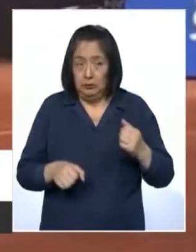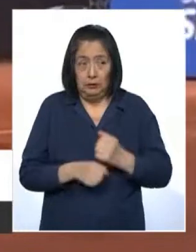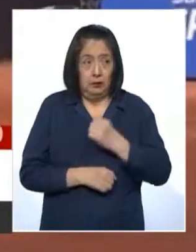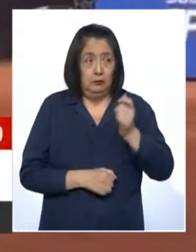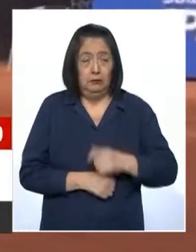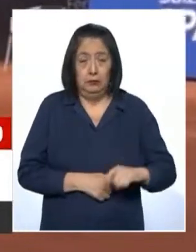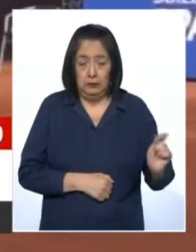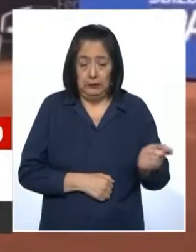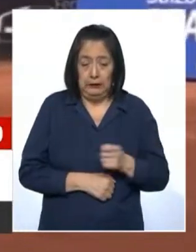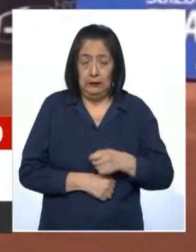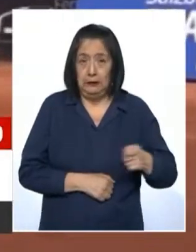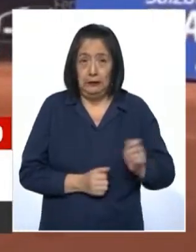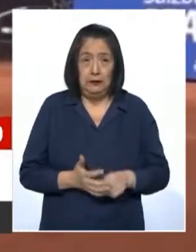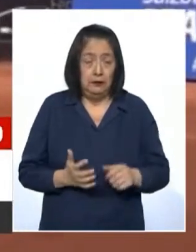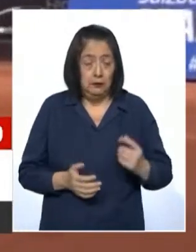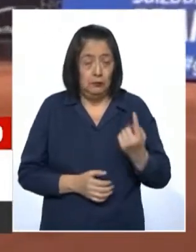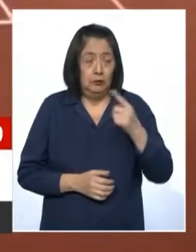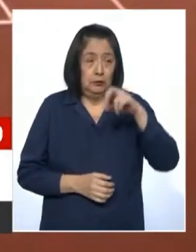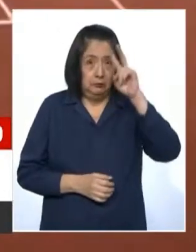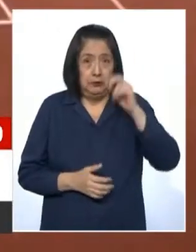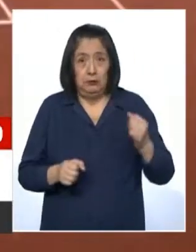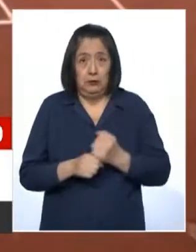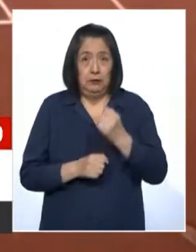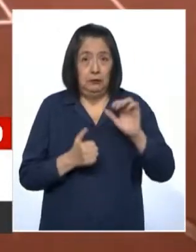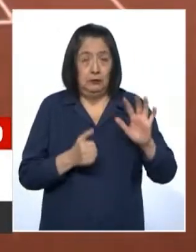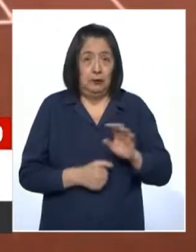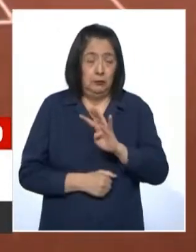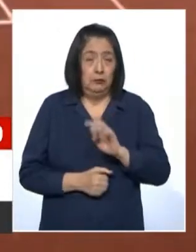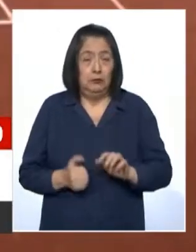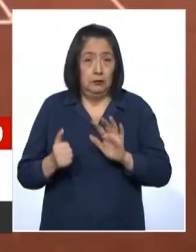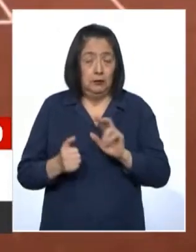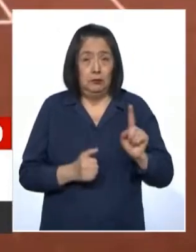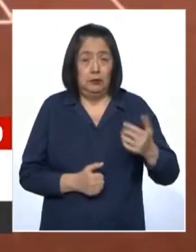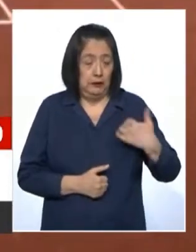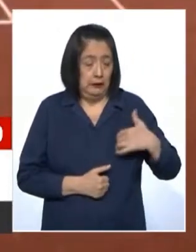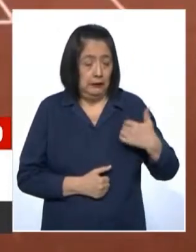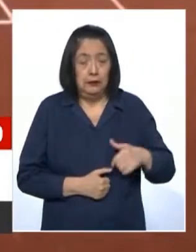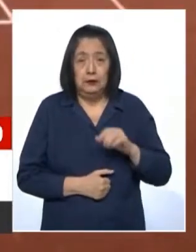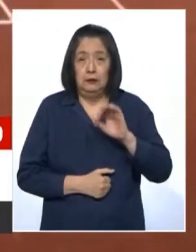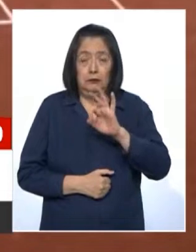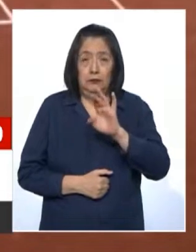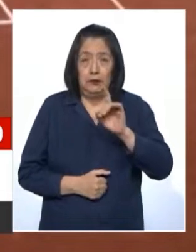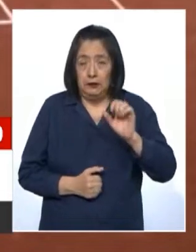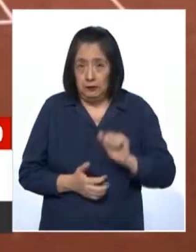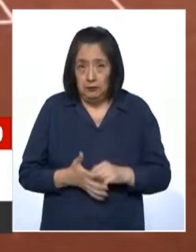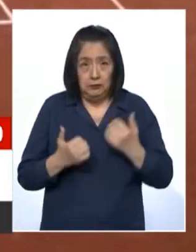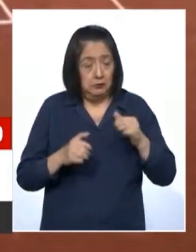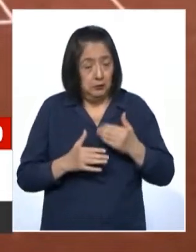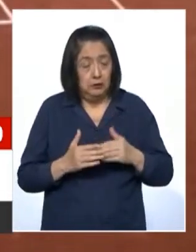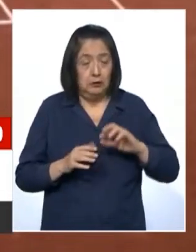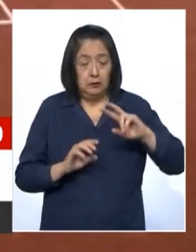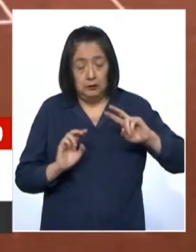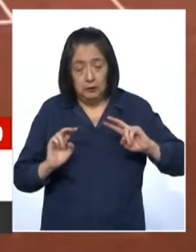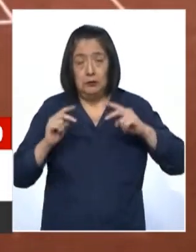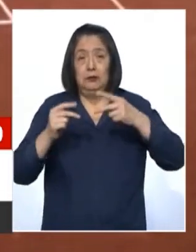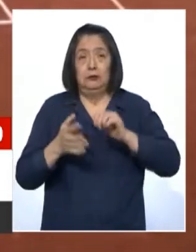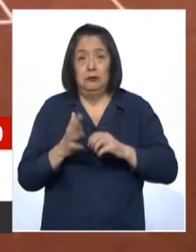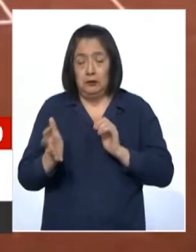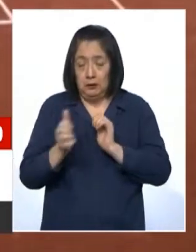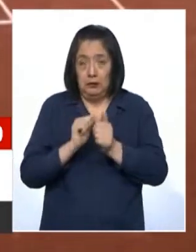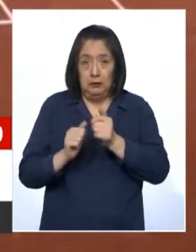la raqueta número uno de nuestro país. Venció 6-4 y 6-1 al argentino Federico Del Bonis y avanzó a segunda fase del